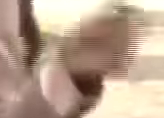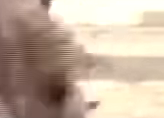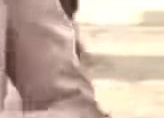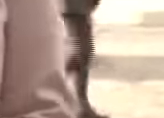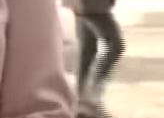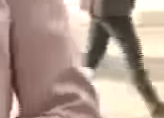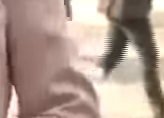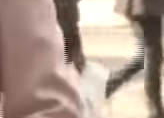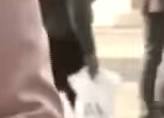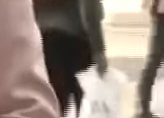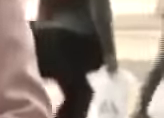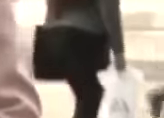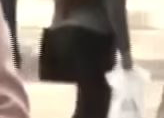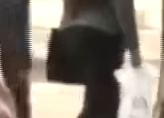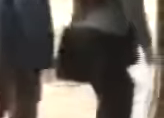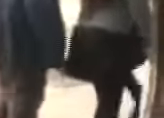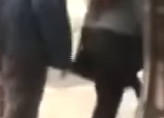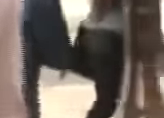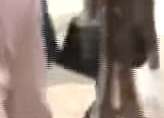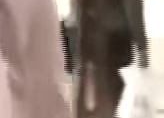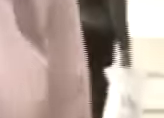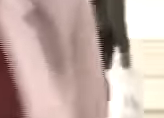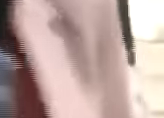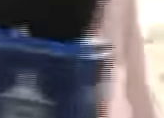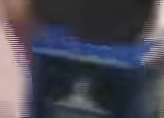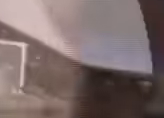trae información de interés. Adelante.